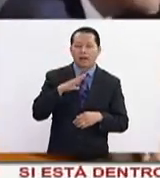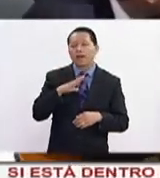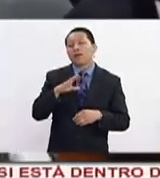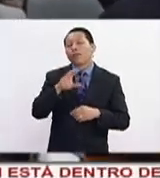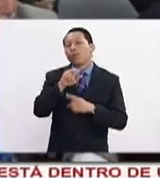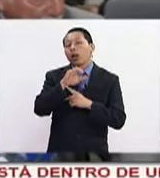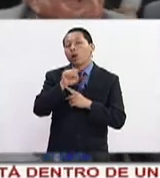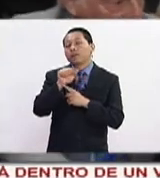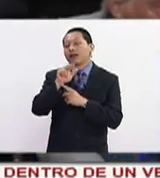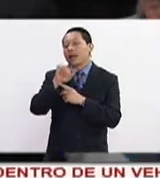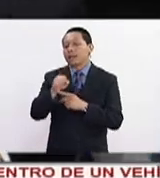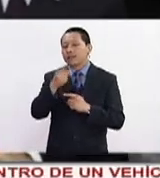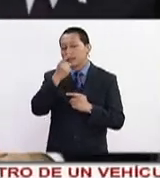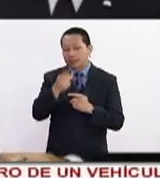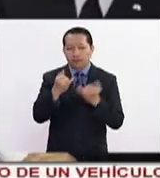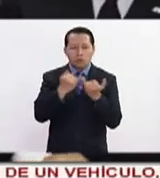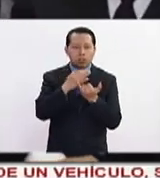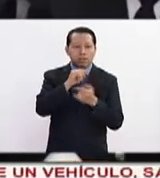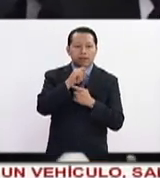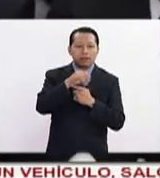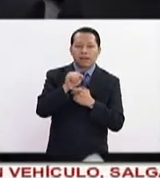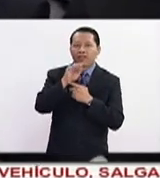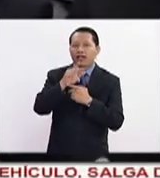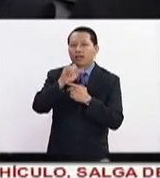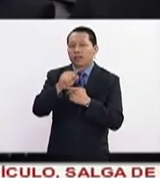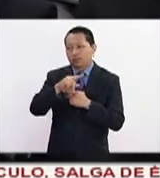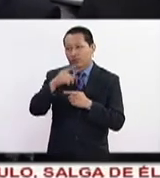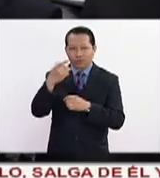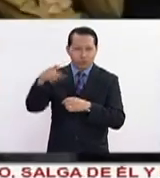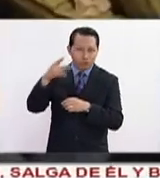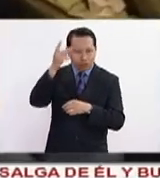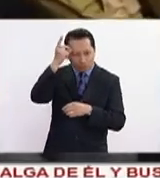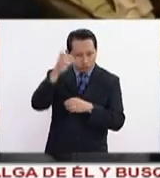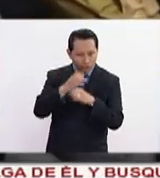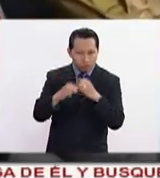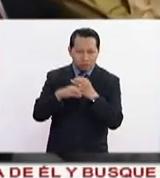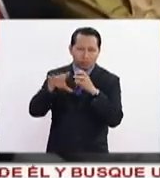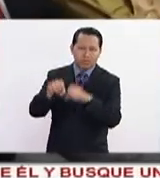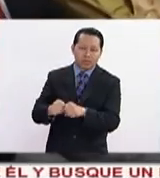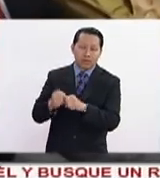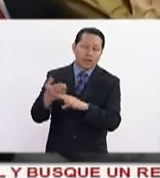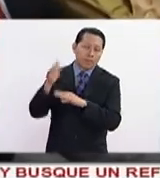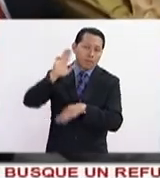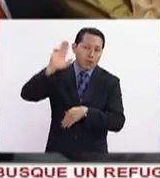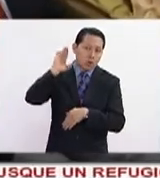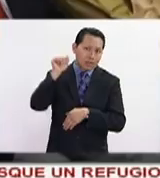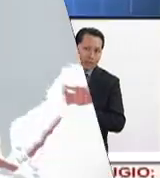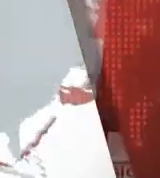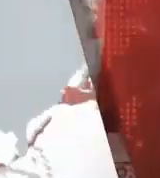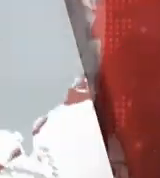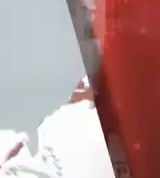ordenó el embargo de los bienes de Cristina Fernández, quien el miércoles juró como senadora.